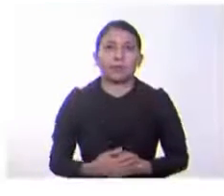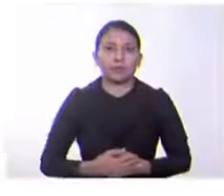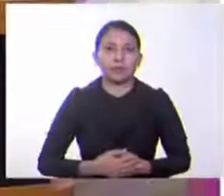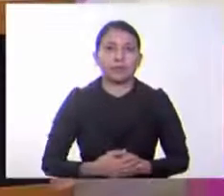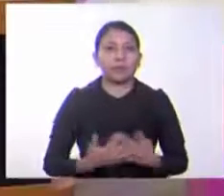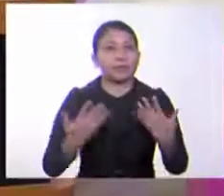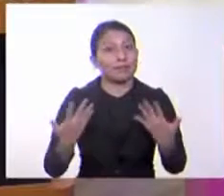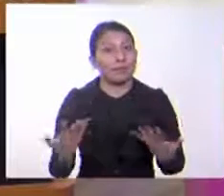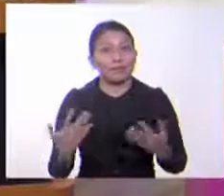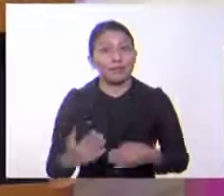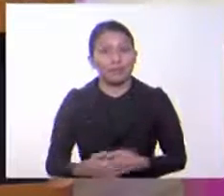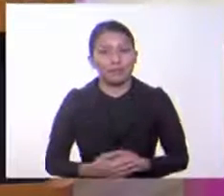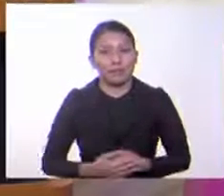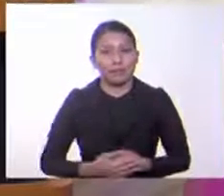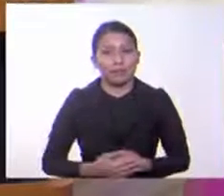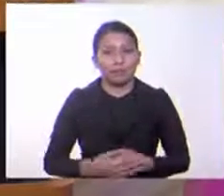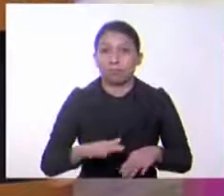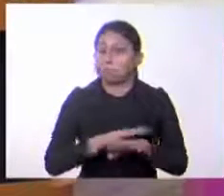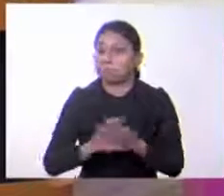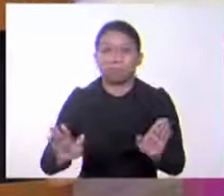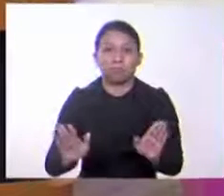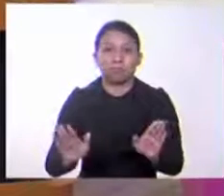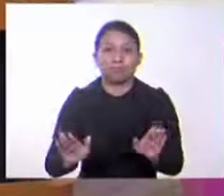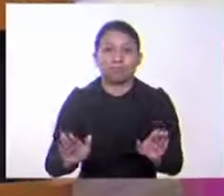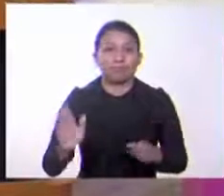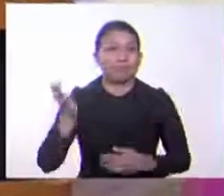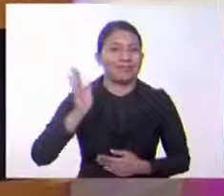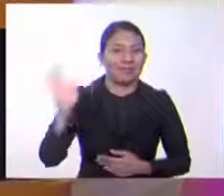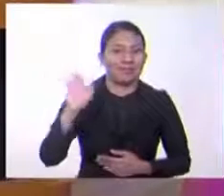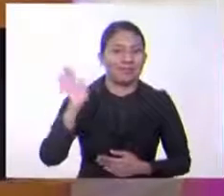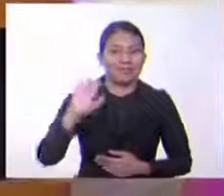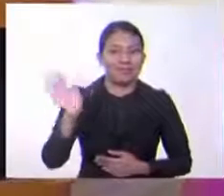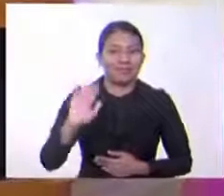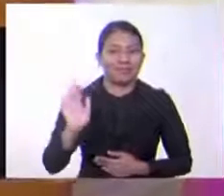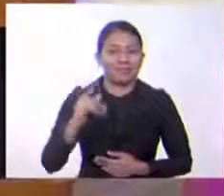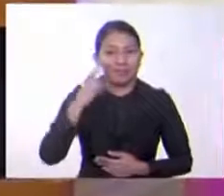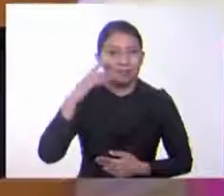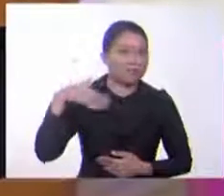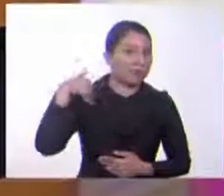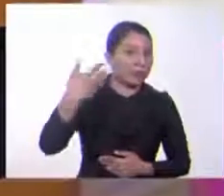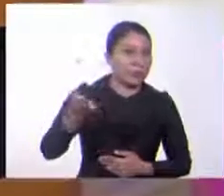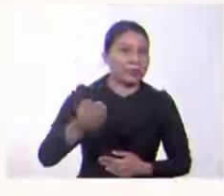Así que no nos queda más que despedirnos. Hasta la próxima.